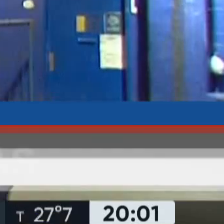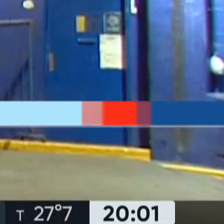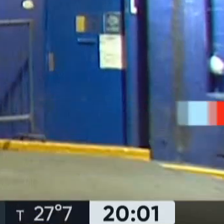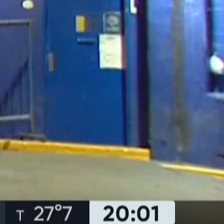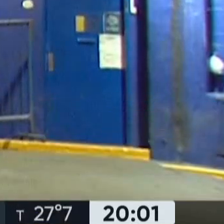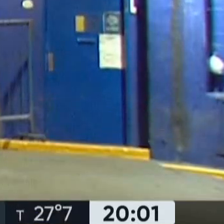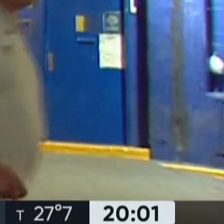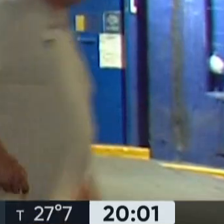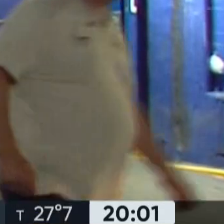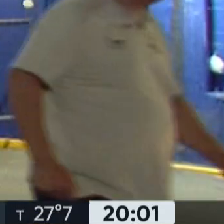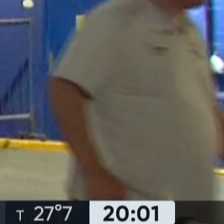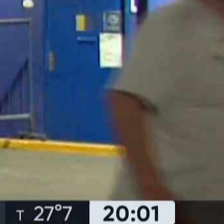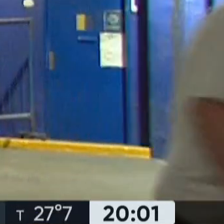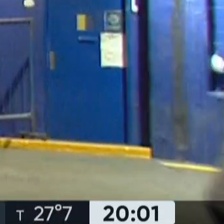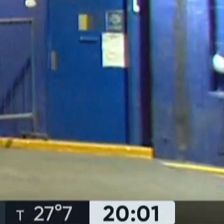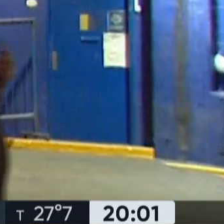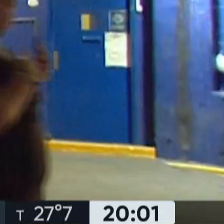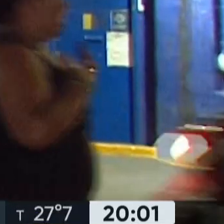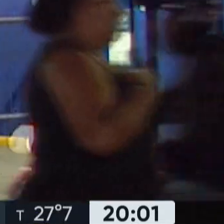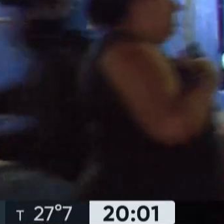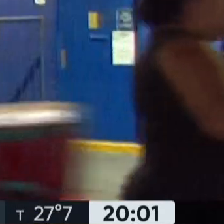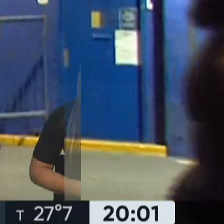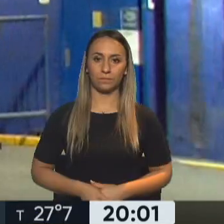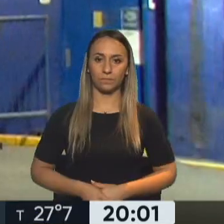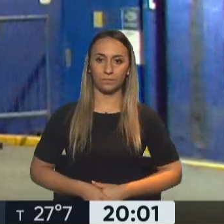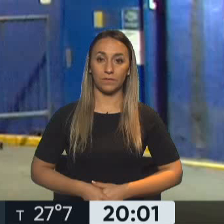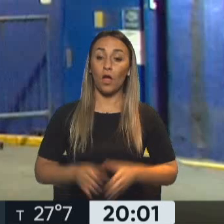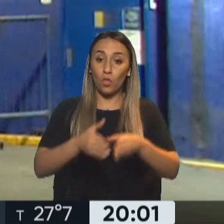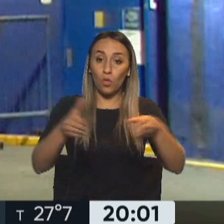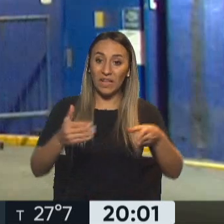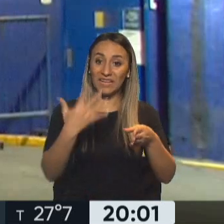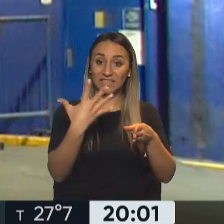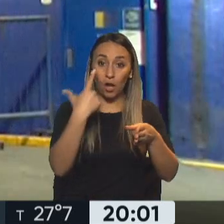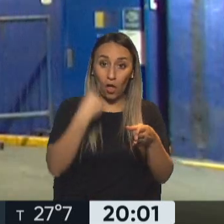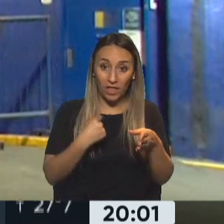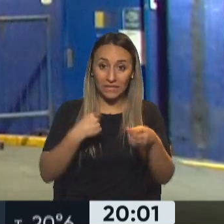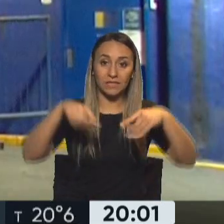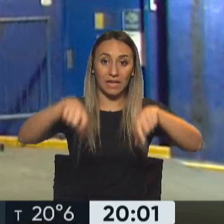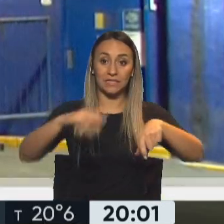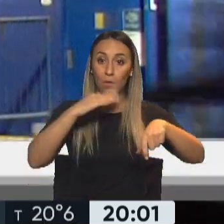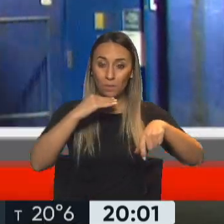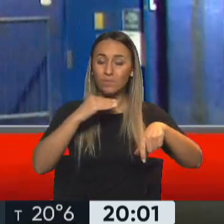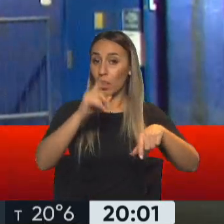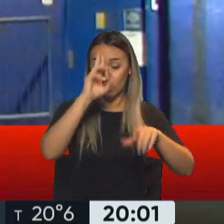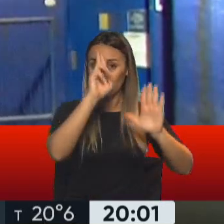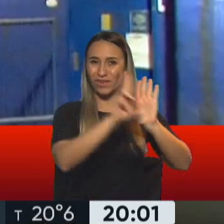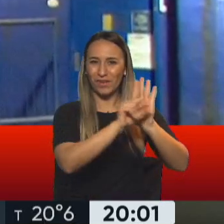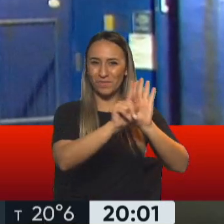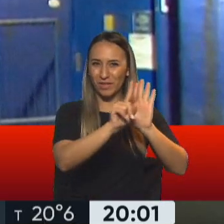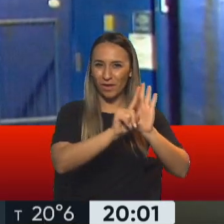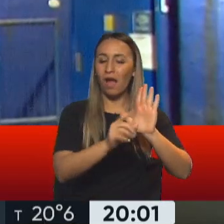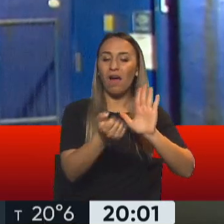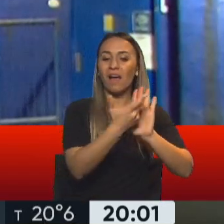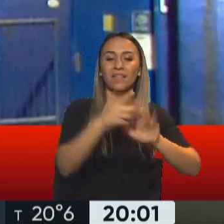forma preventiva y por 5 días La Bombonera por no respetar el aforo del